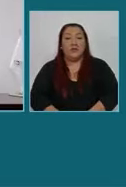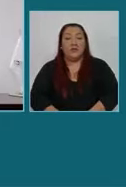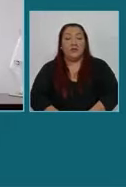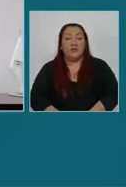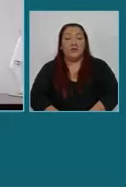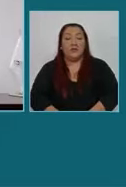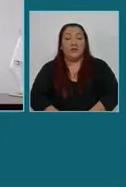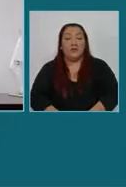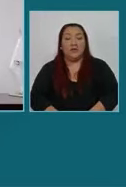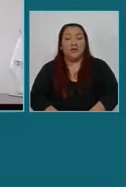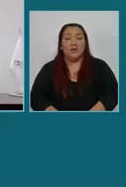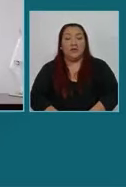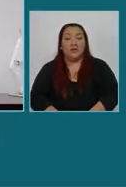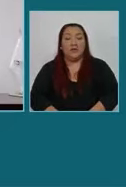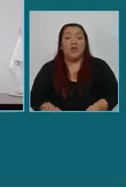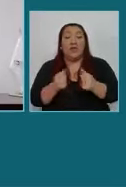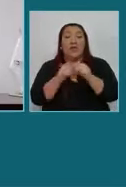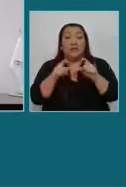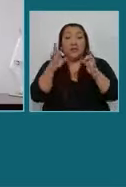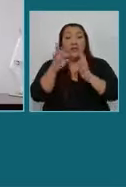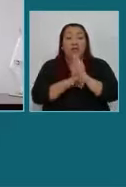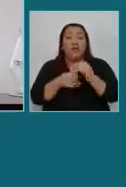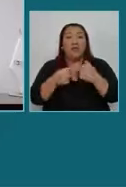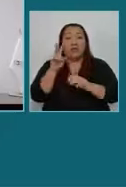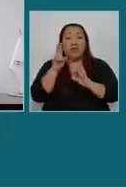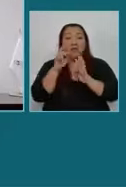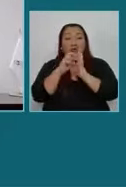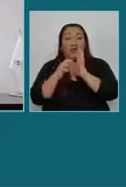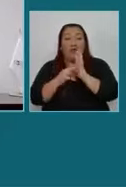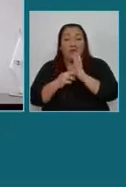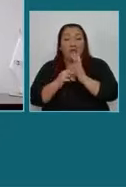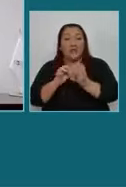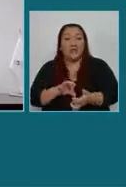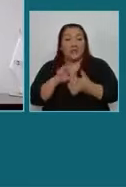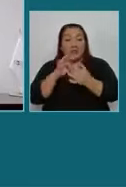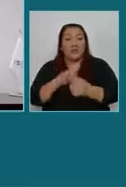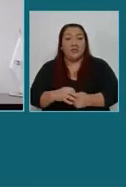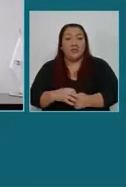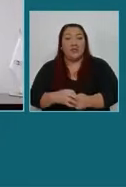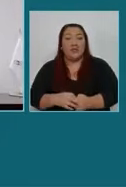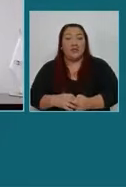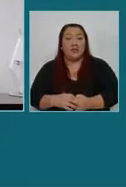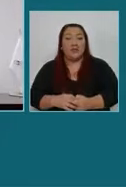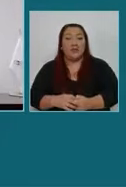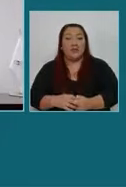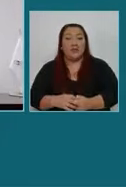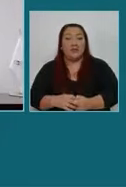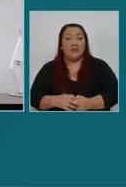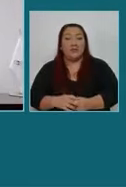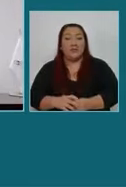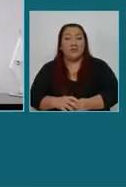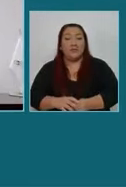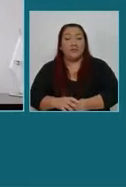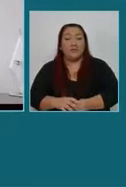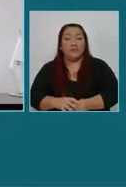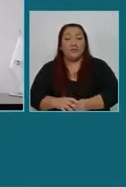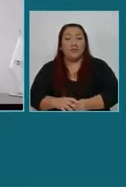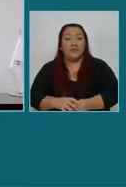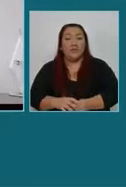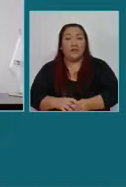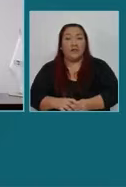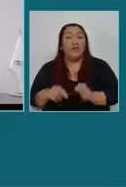marco de este fondo MIPYME Emprendedor tenemos dos programas específicos que van dirigidos a las startups, que son